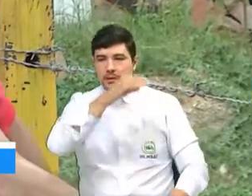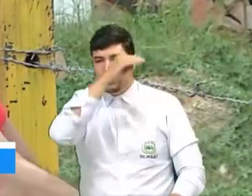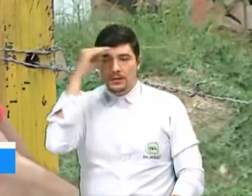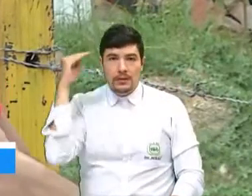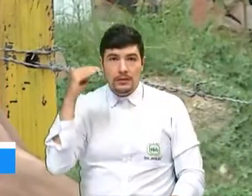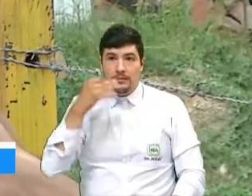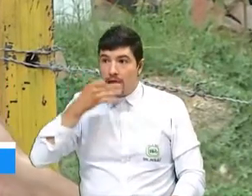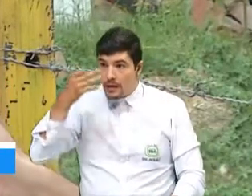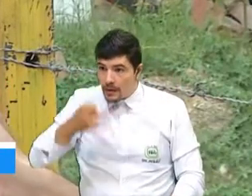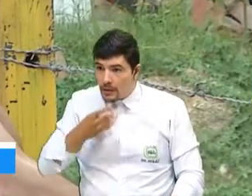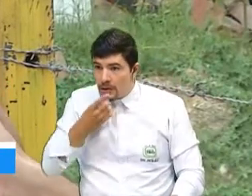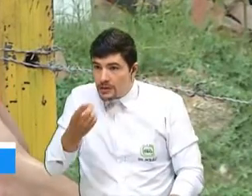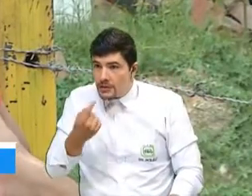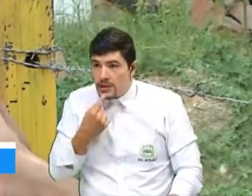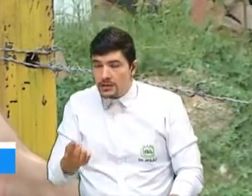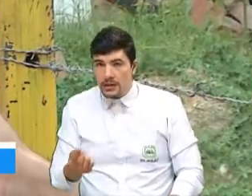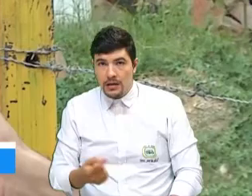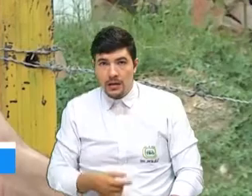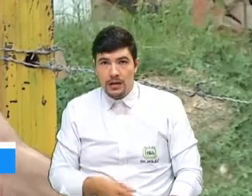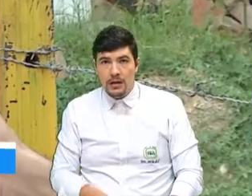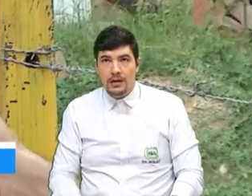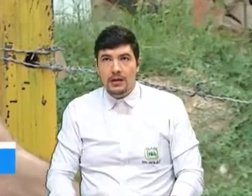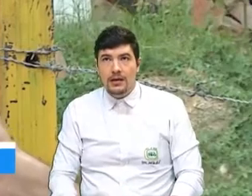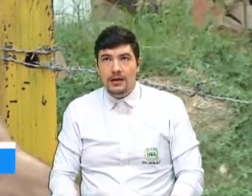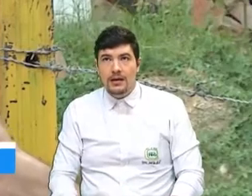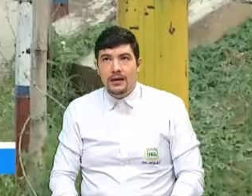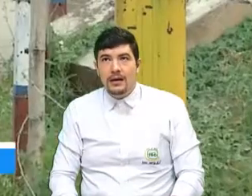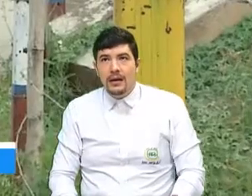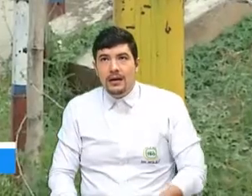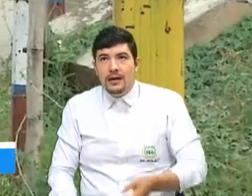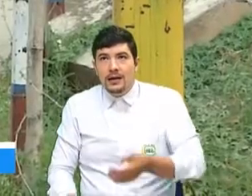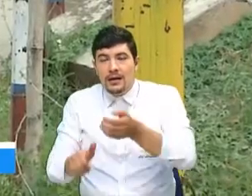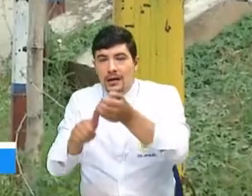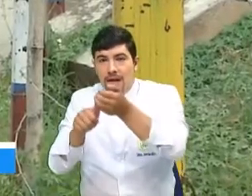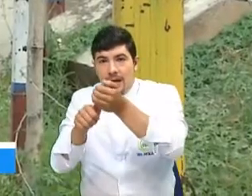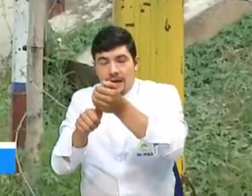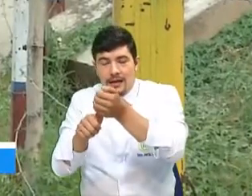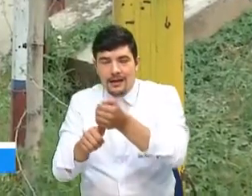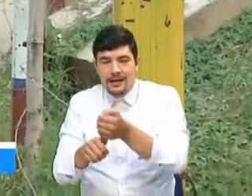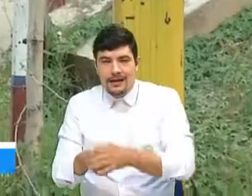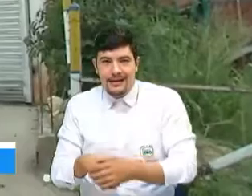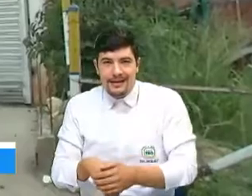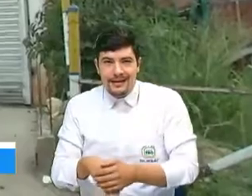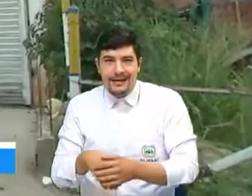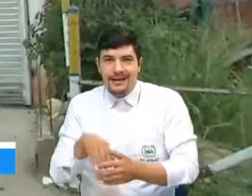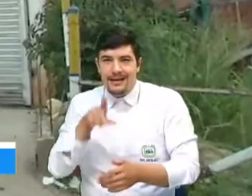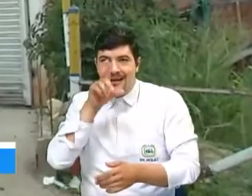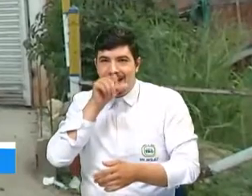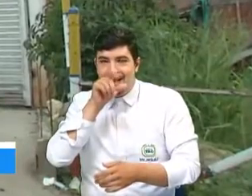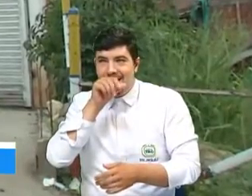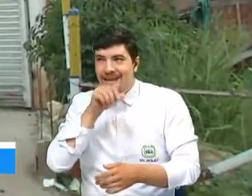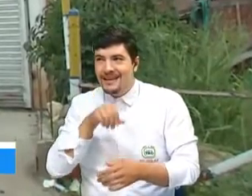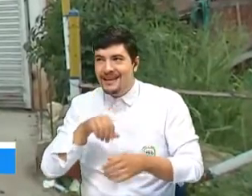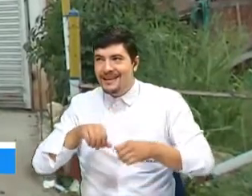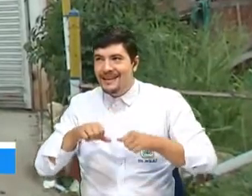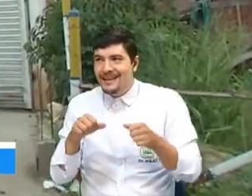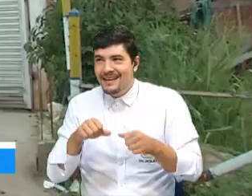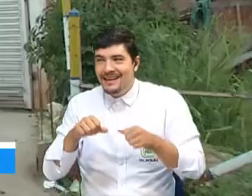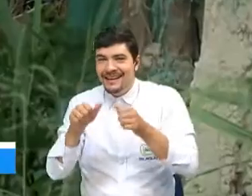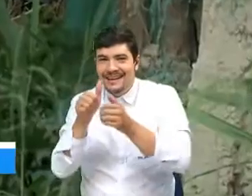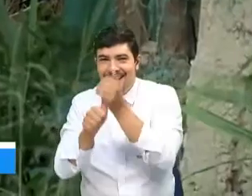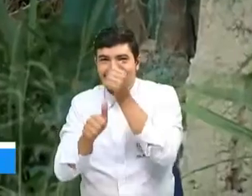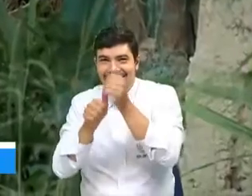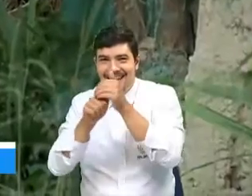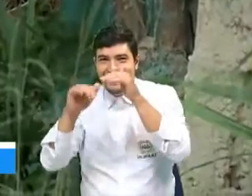dice que la gallina de arriba se cagan en la de abajo esa es la frase con la que los vecinos del barrio oyó grande en